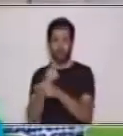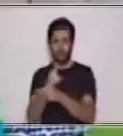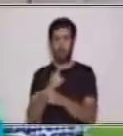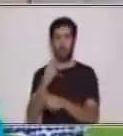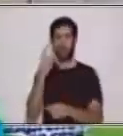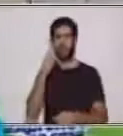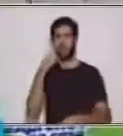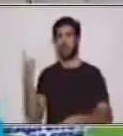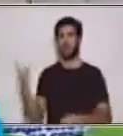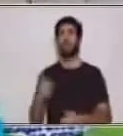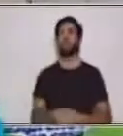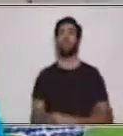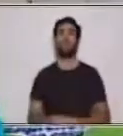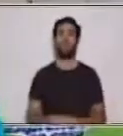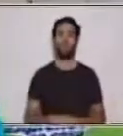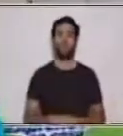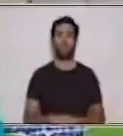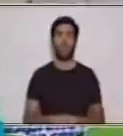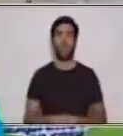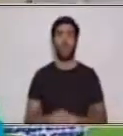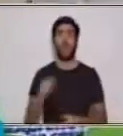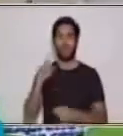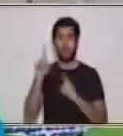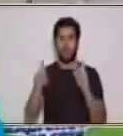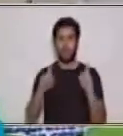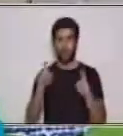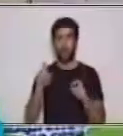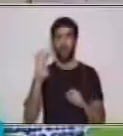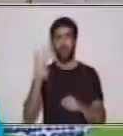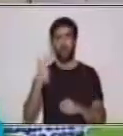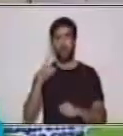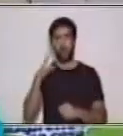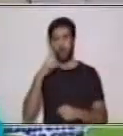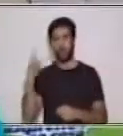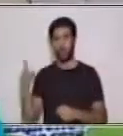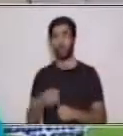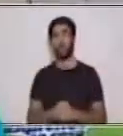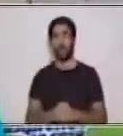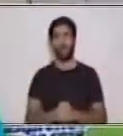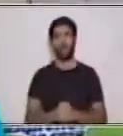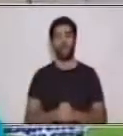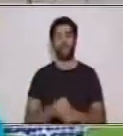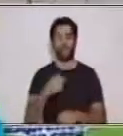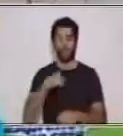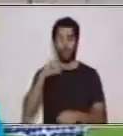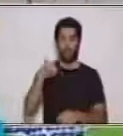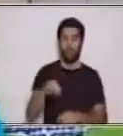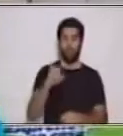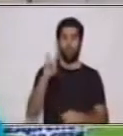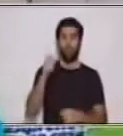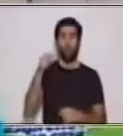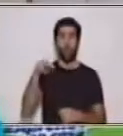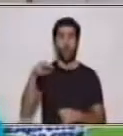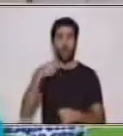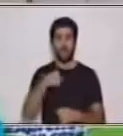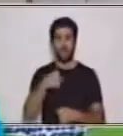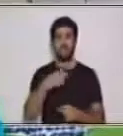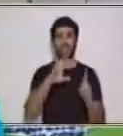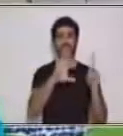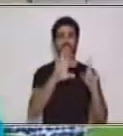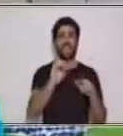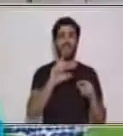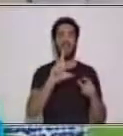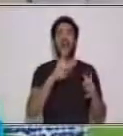Estamos en la pregunta número 4. Juan pesa 65 libras. ¿A cuántos